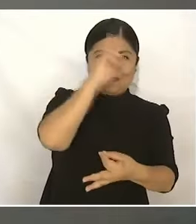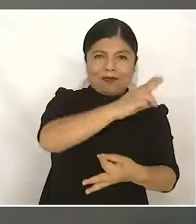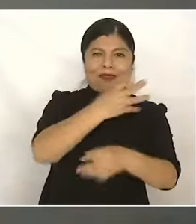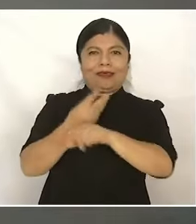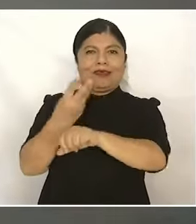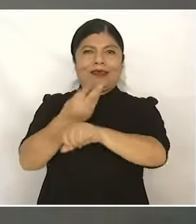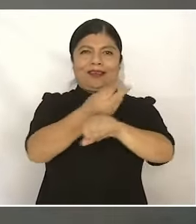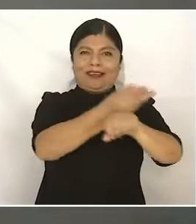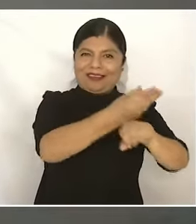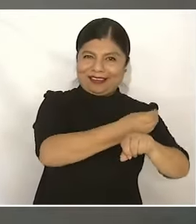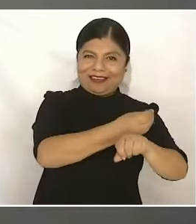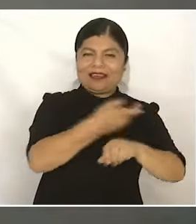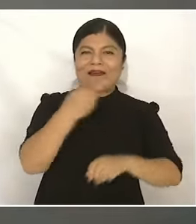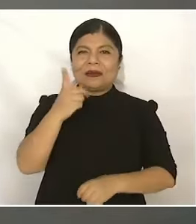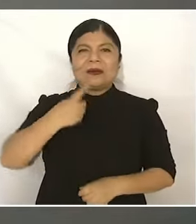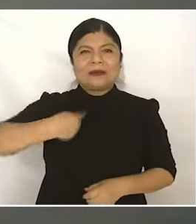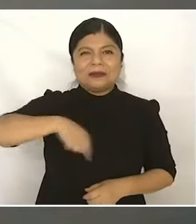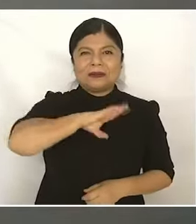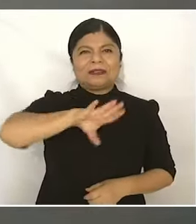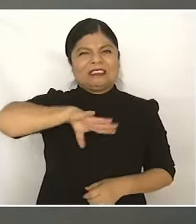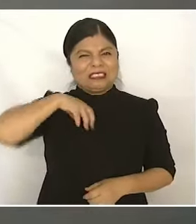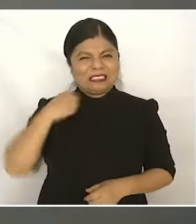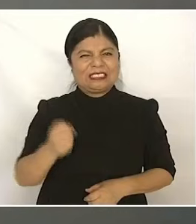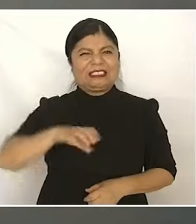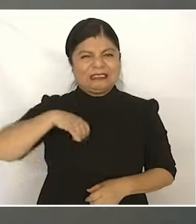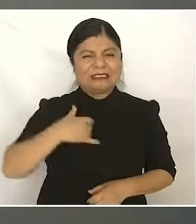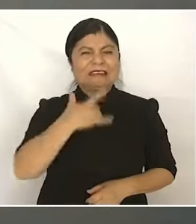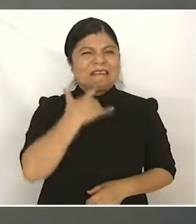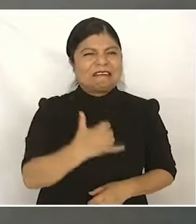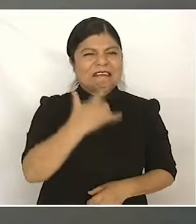se amuelan, pues, para no decir otra cosa.